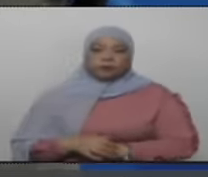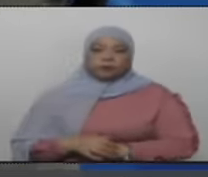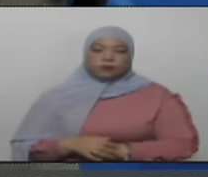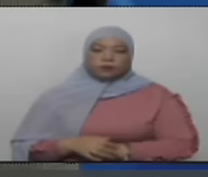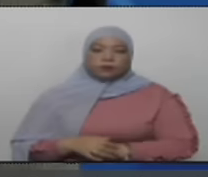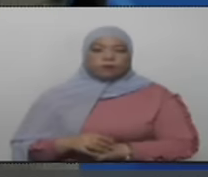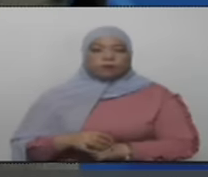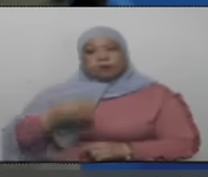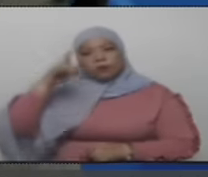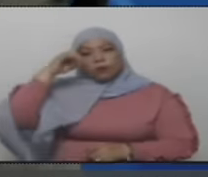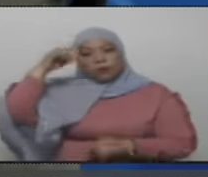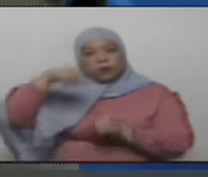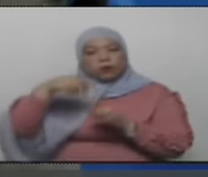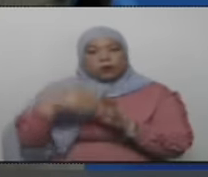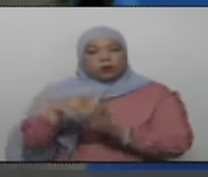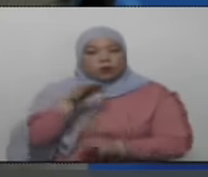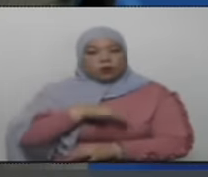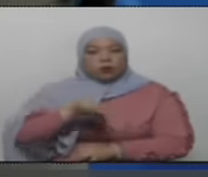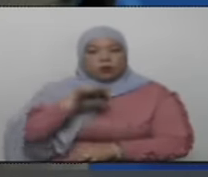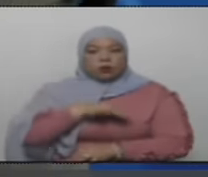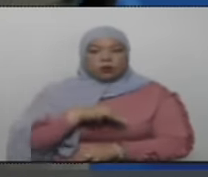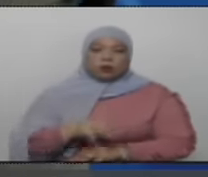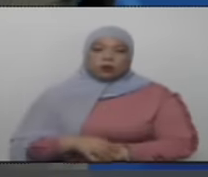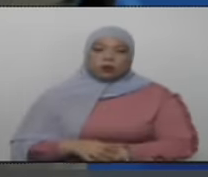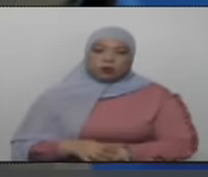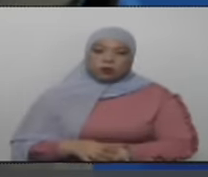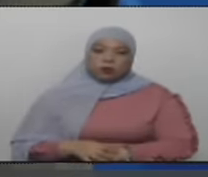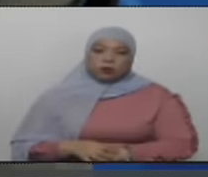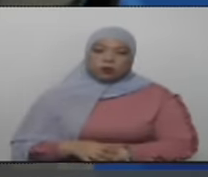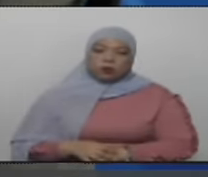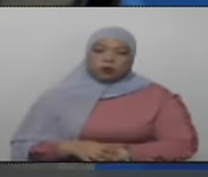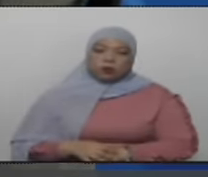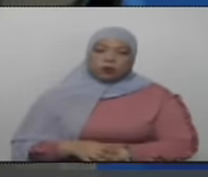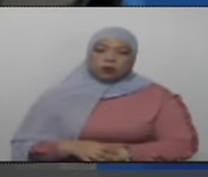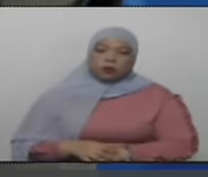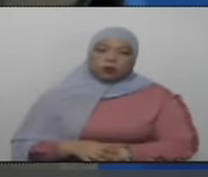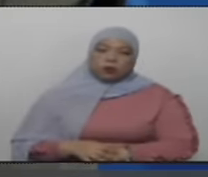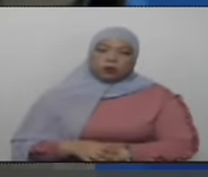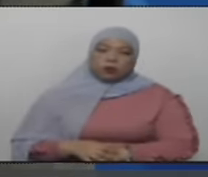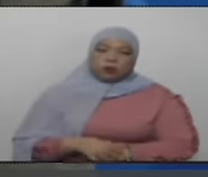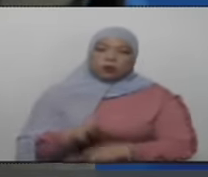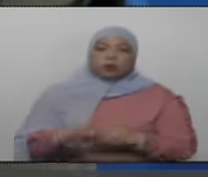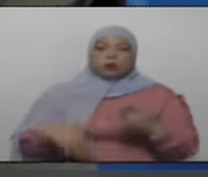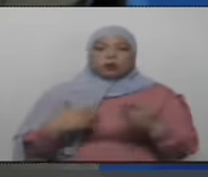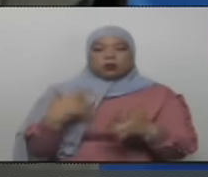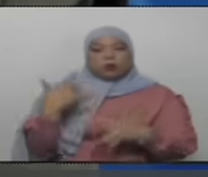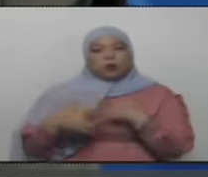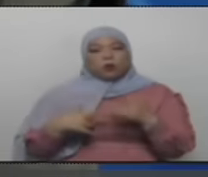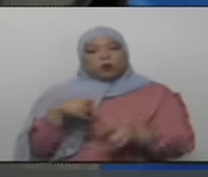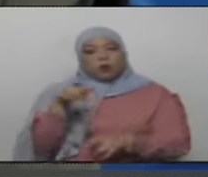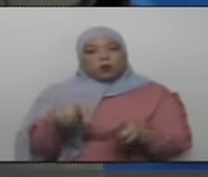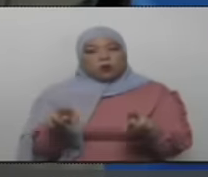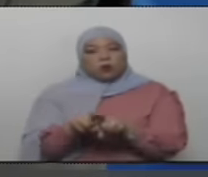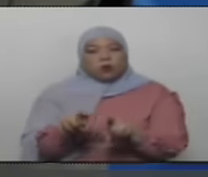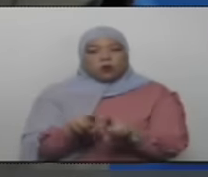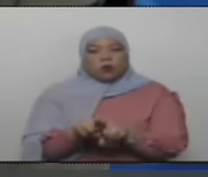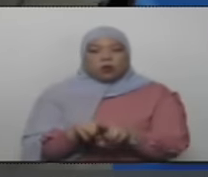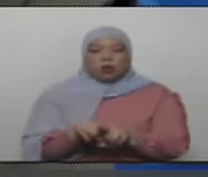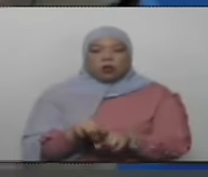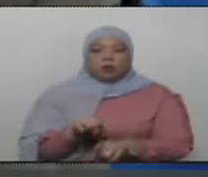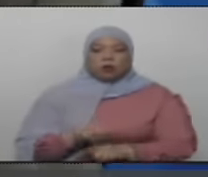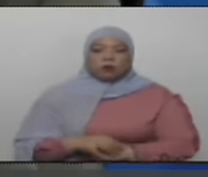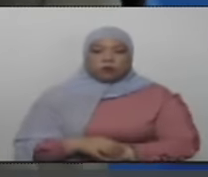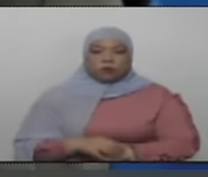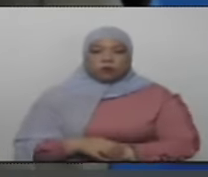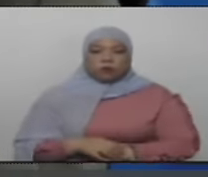¿Cuál es el objetivo de una sociedad? A la luz de 12.000 años de civilización llamada humana,